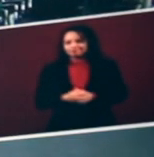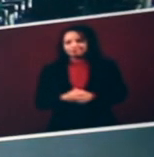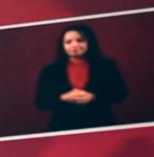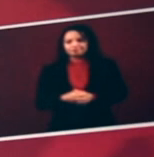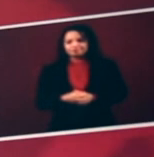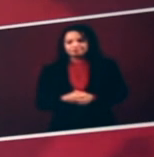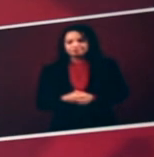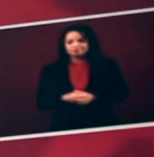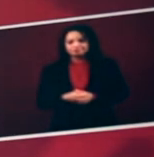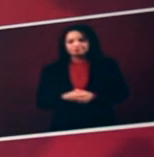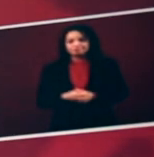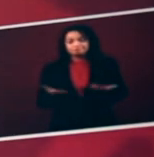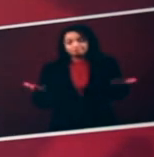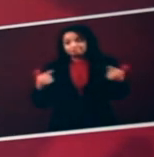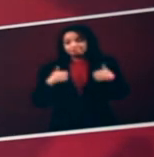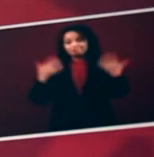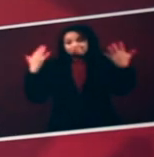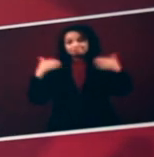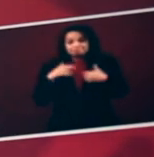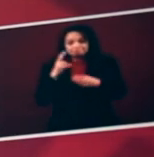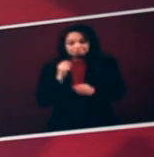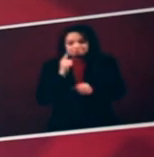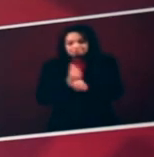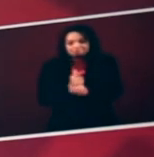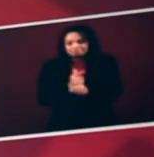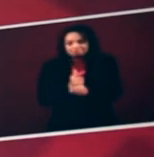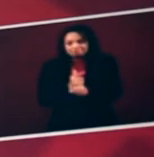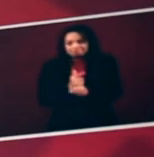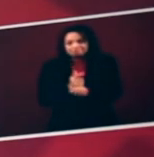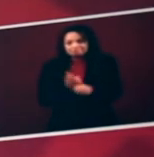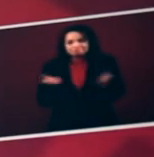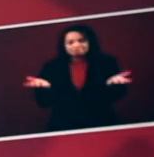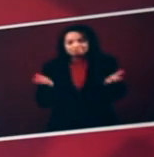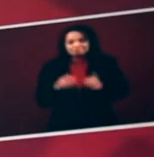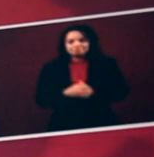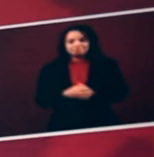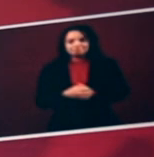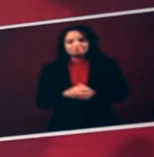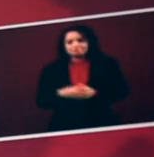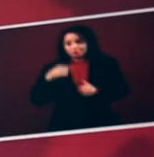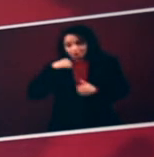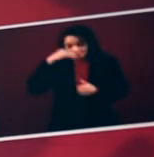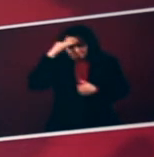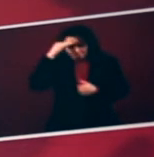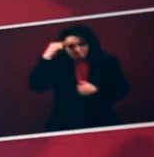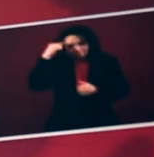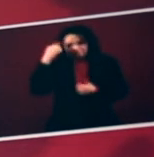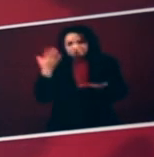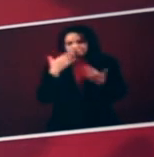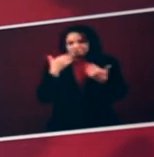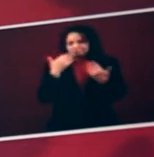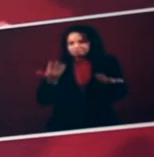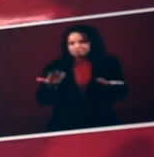Yo ni me di cuenta, ni tenía en mente